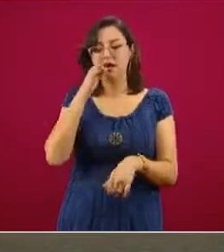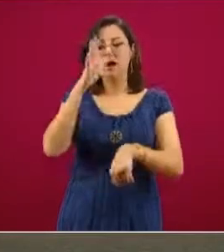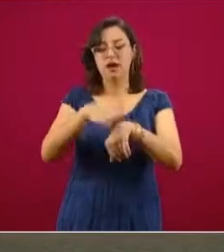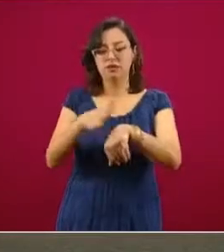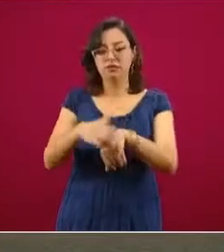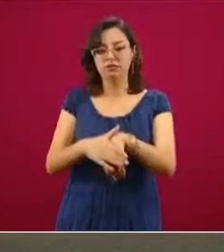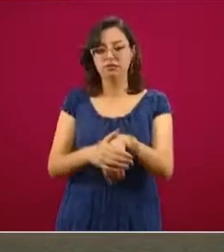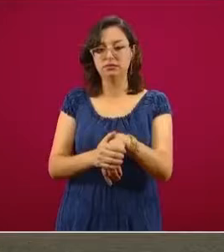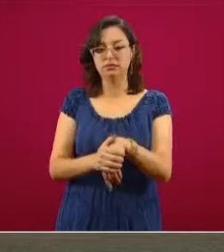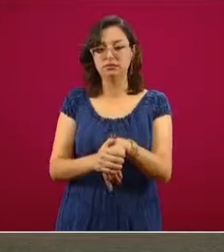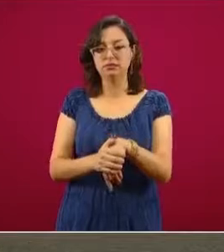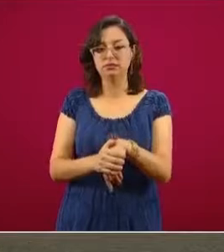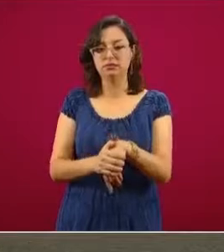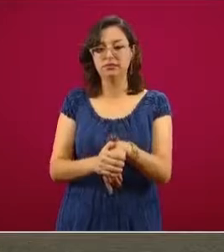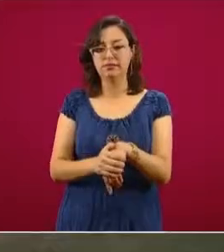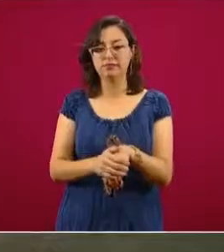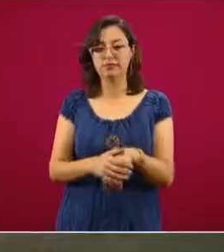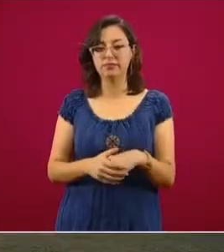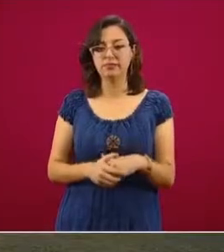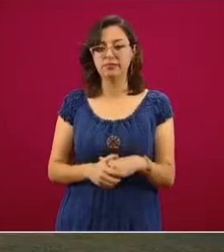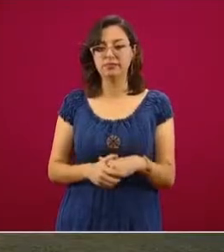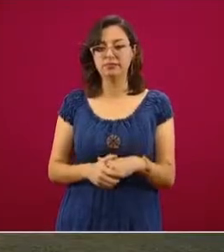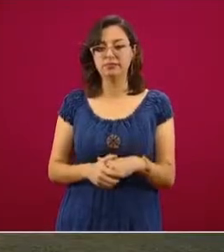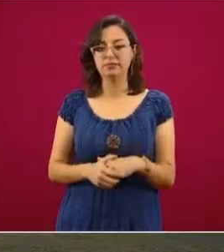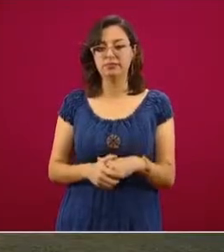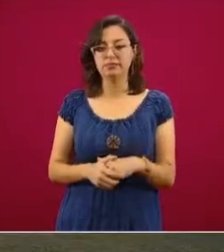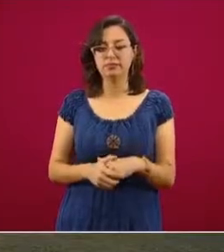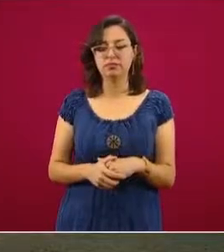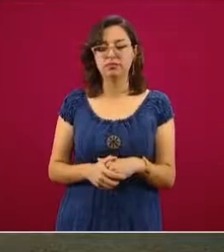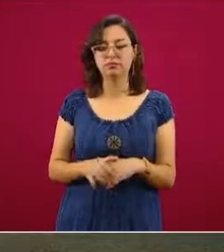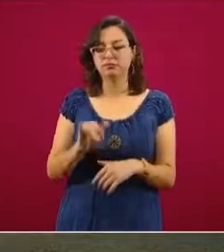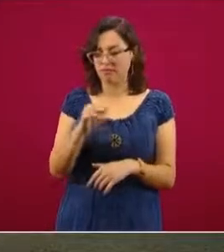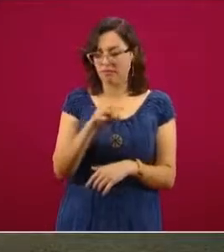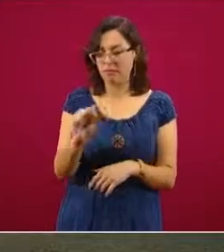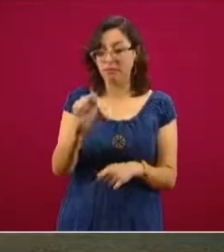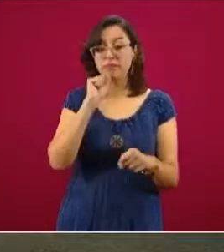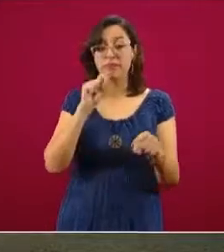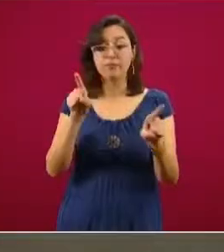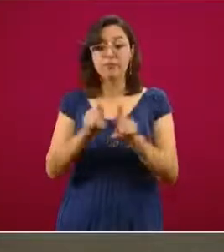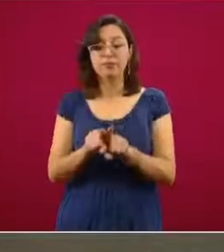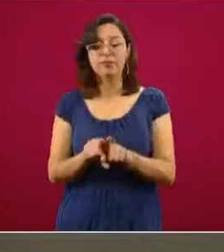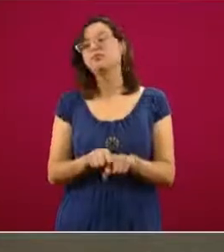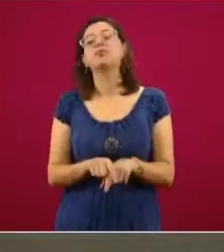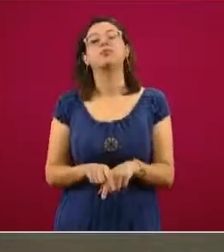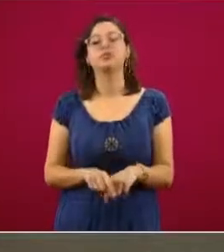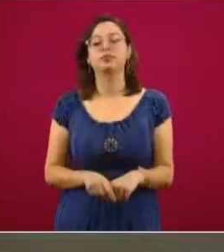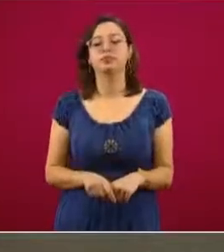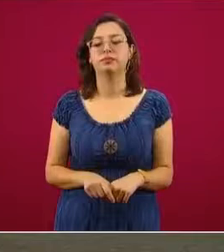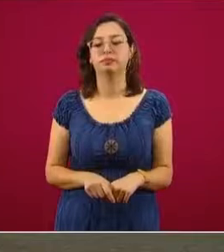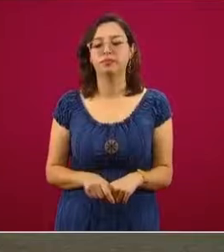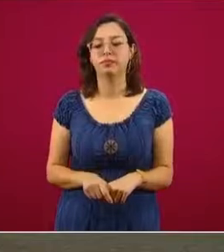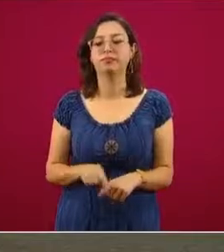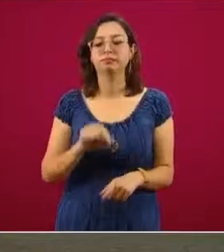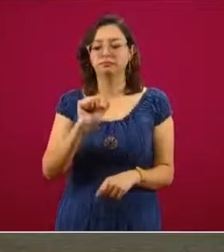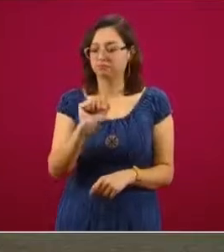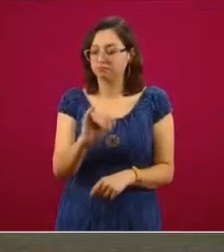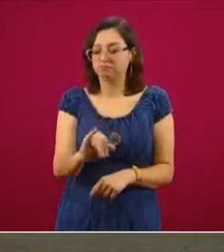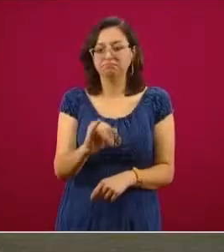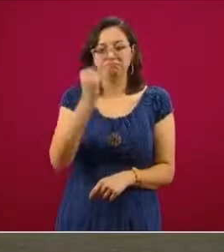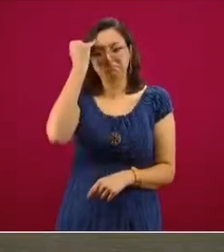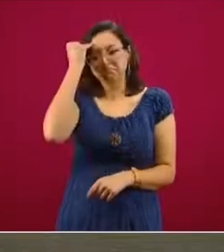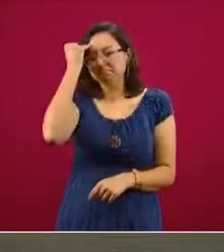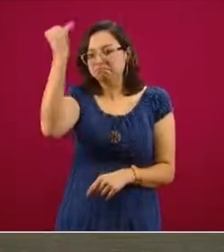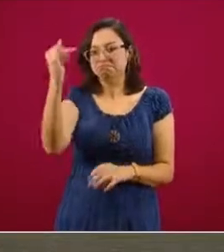puede ser el del IMSS también, por favor. Yo les pediría, y de verdad que es una gran idea esta que acaba de